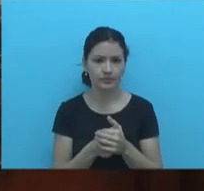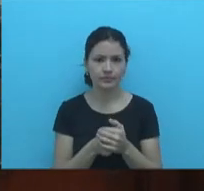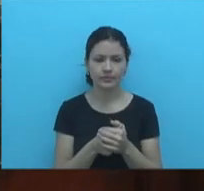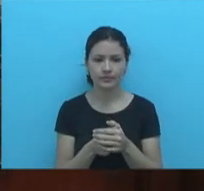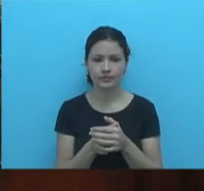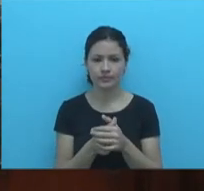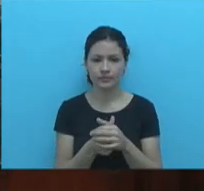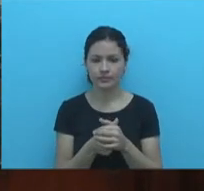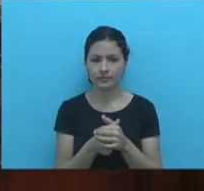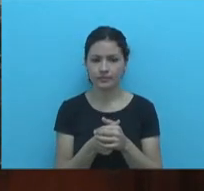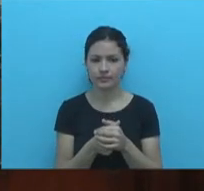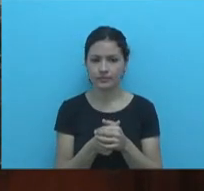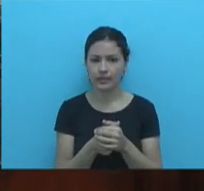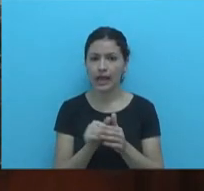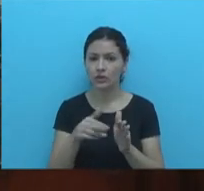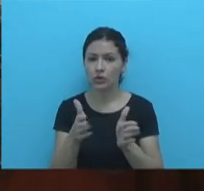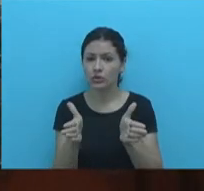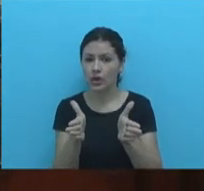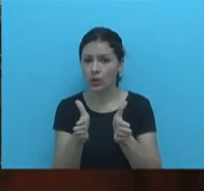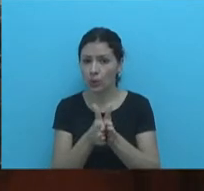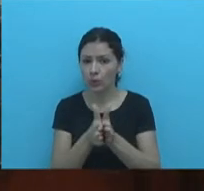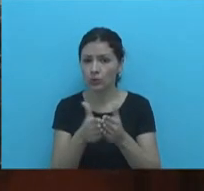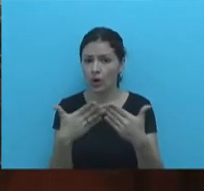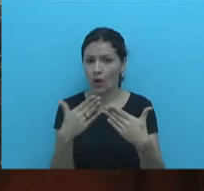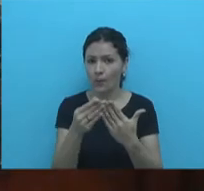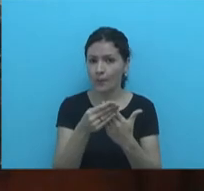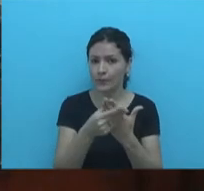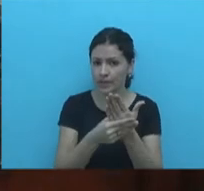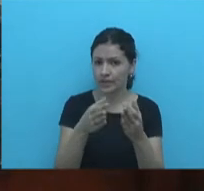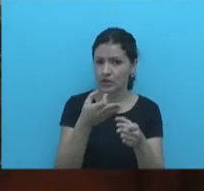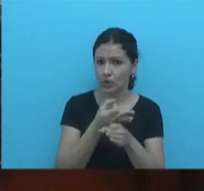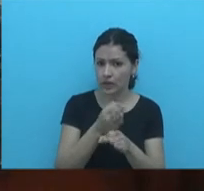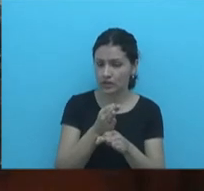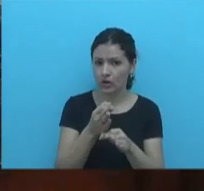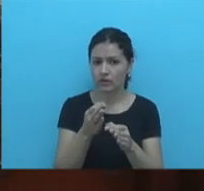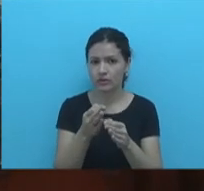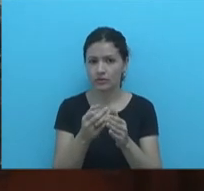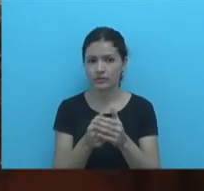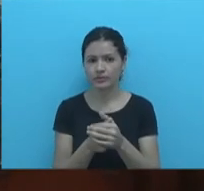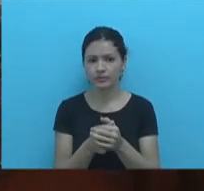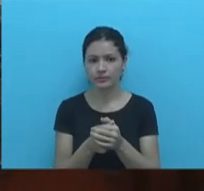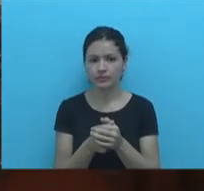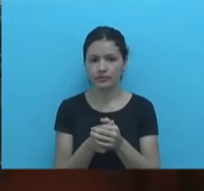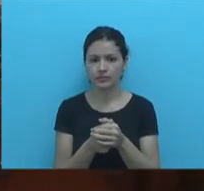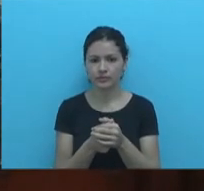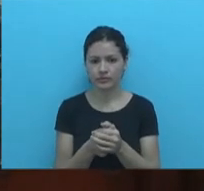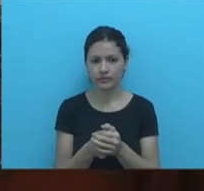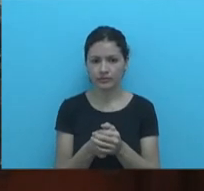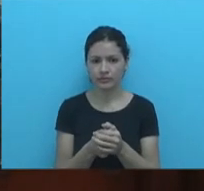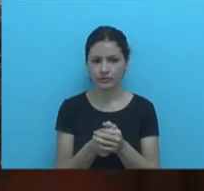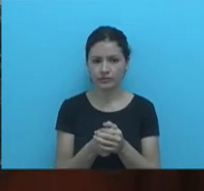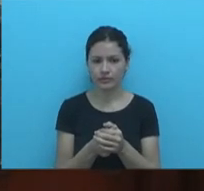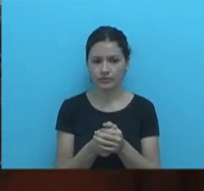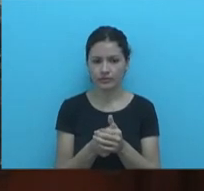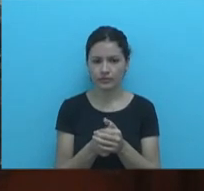en concordancia con el Ministerio de Educación, que también tiene la regional allá, que tiene el mismo